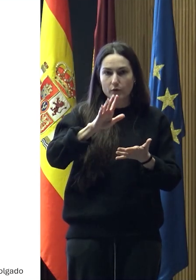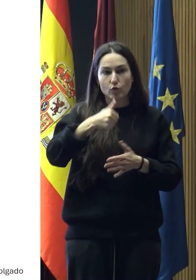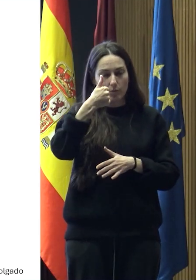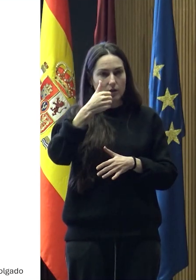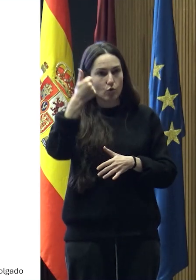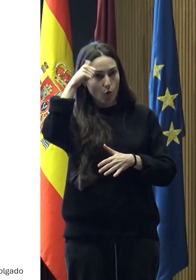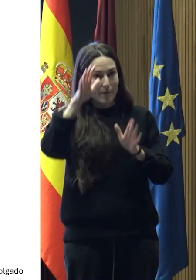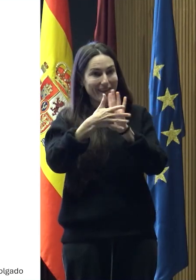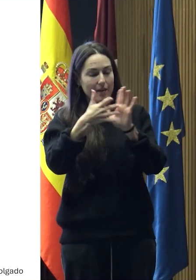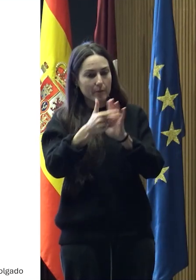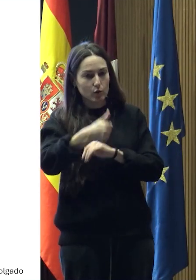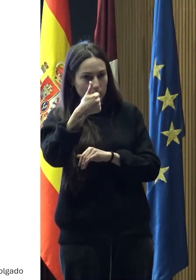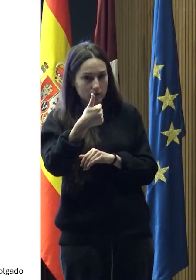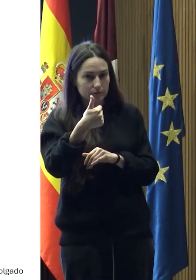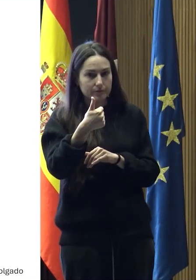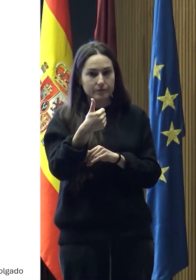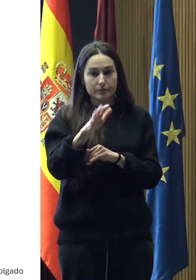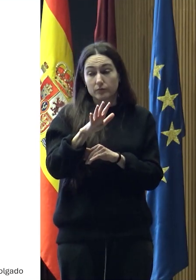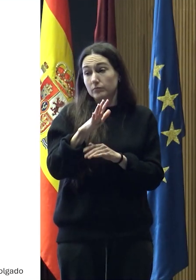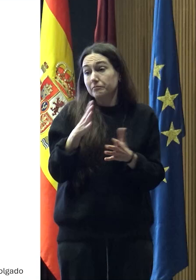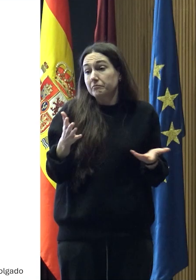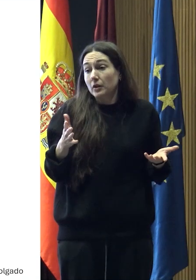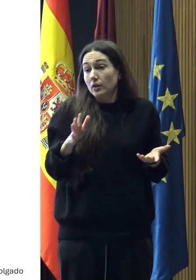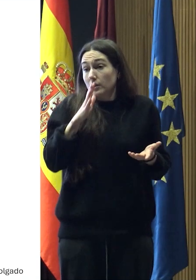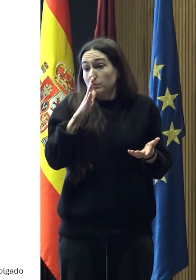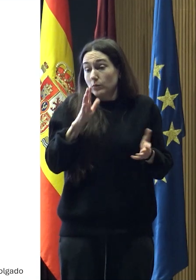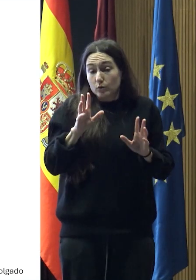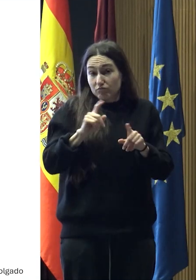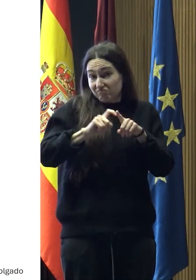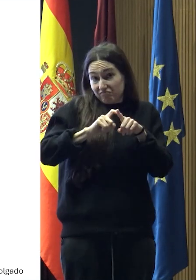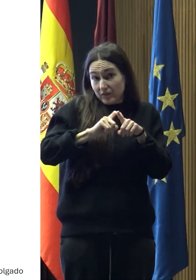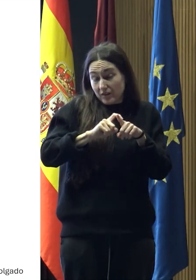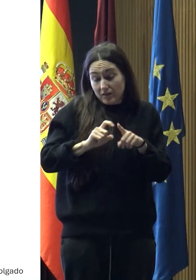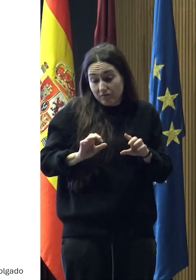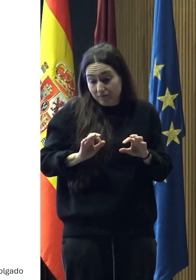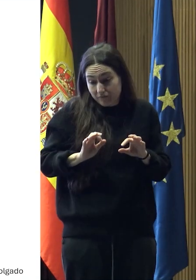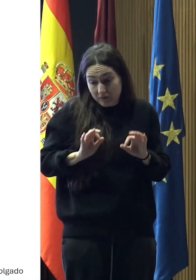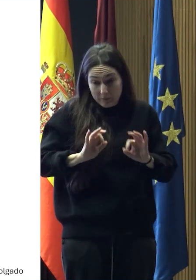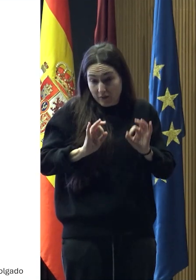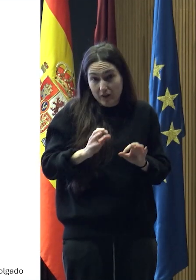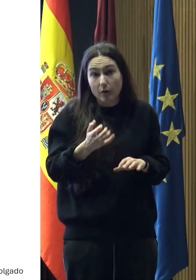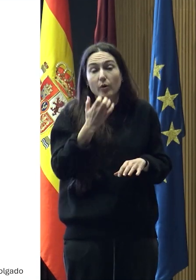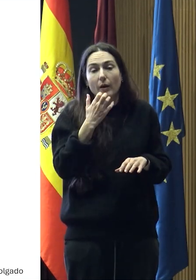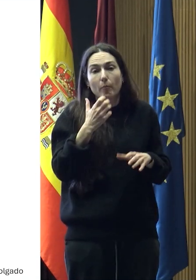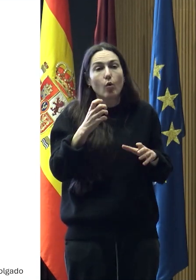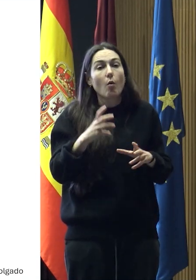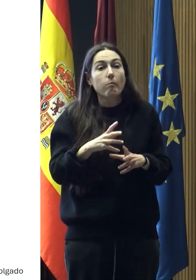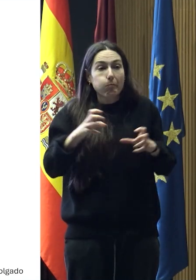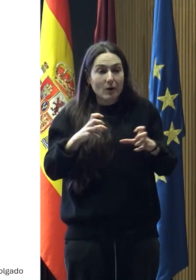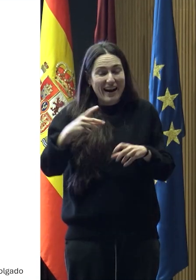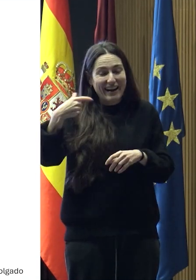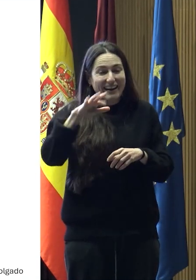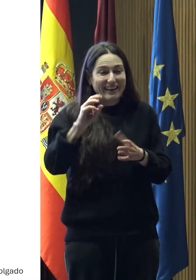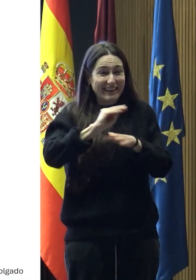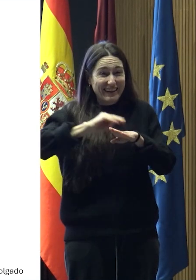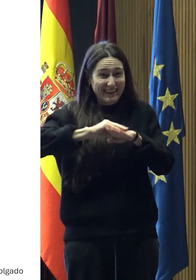que el hombre, ¿no? Debido a ciertas características como mayor grasa corporal, debido a